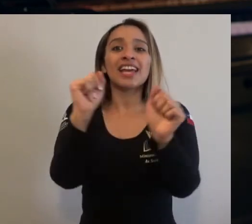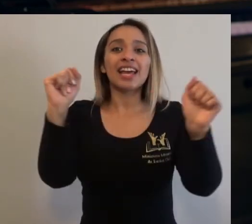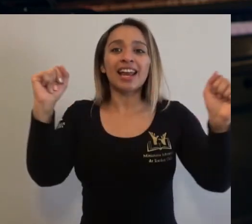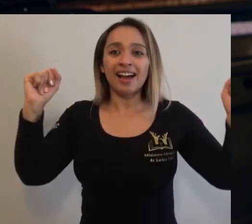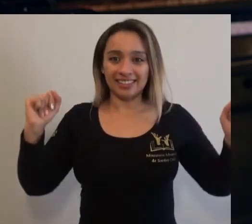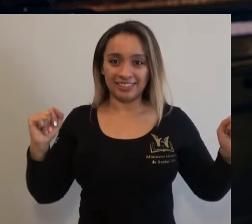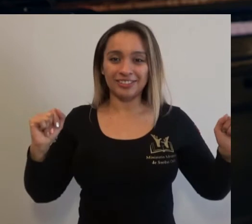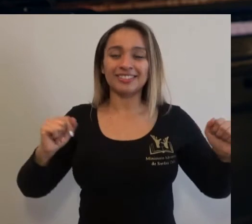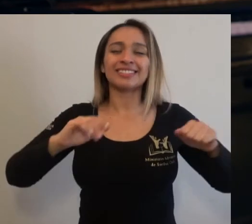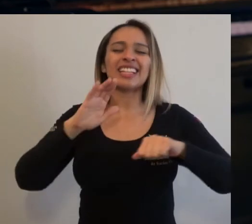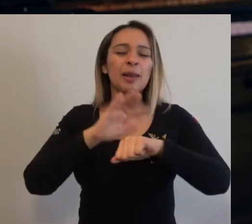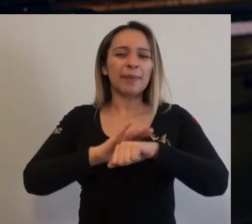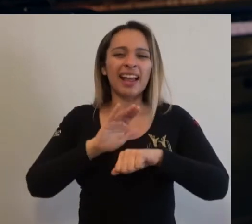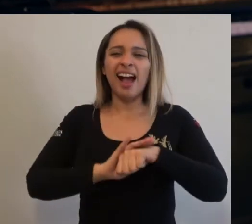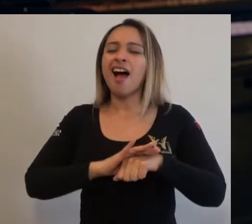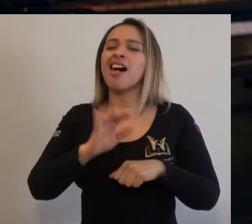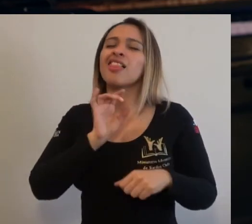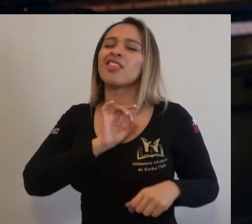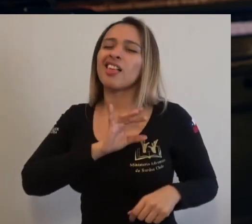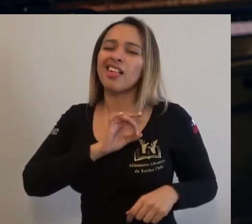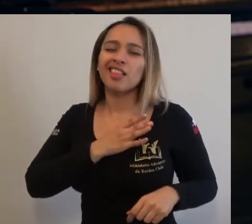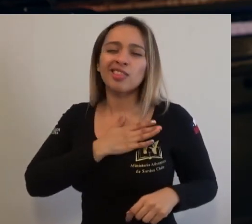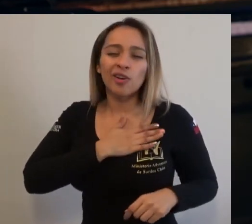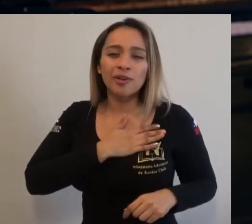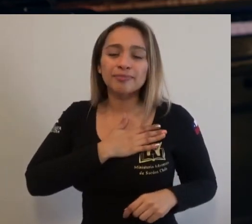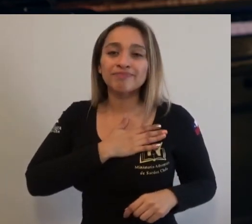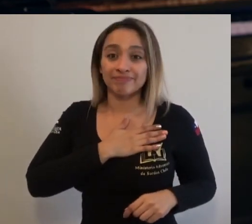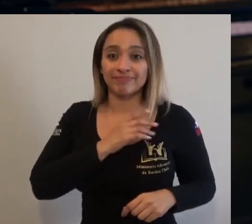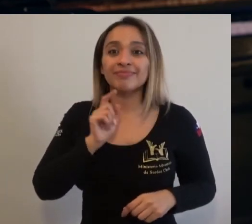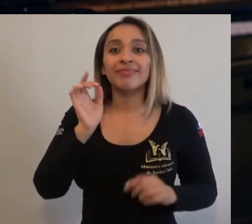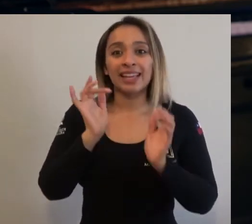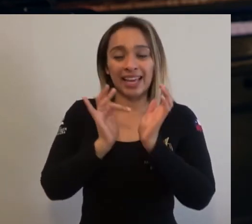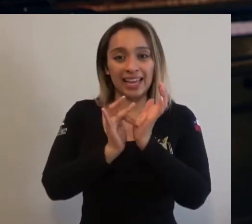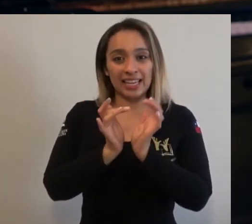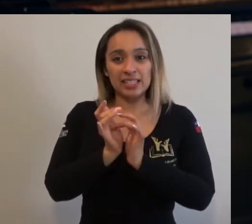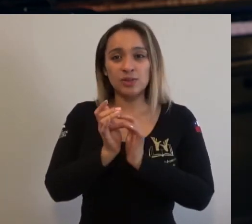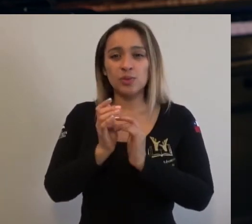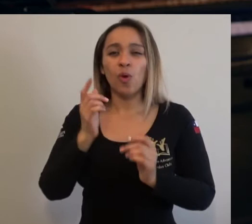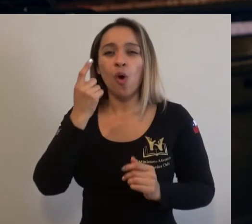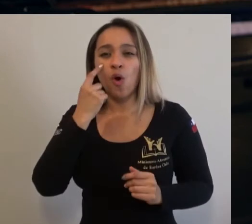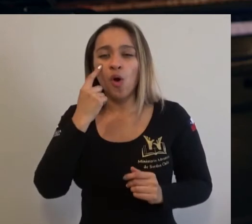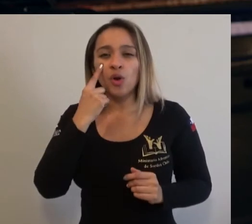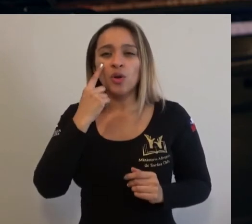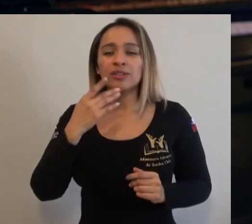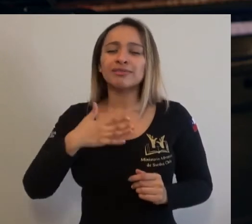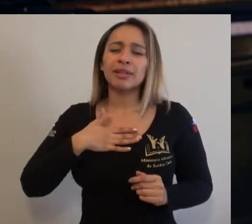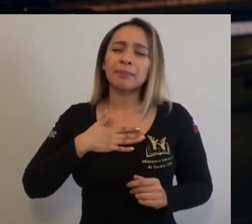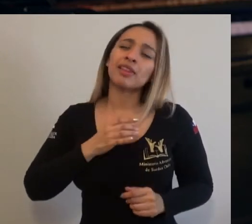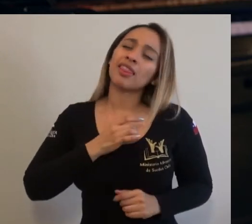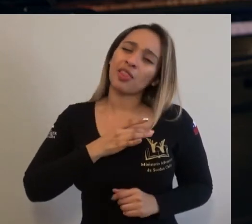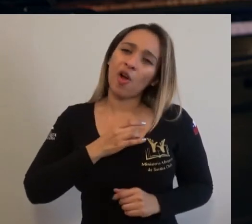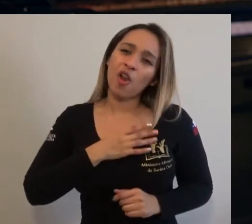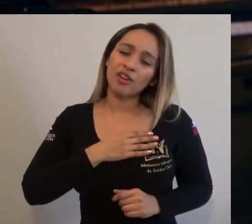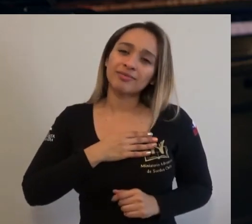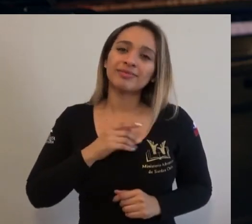a liberarnos de las dolencias, a liberarnos de todo eso. El Señor comprende cada uno de nuestros malestares.